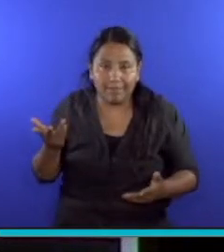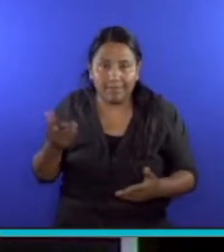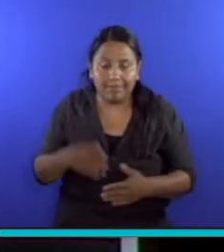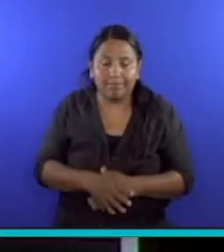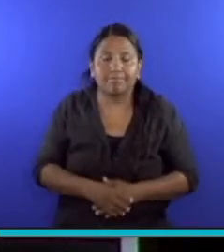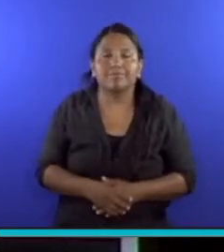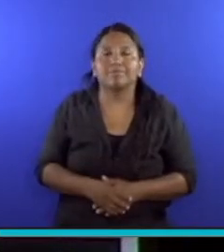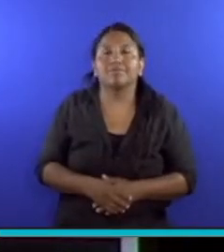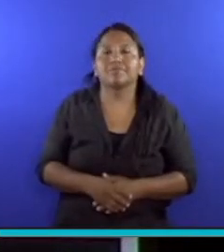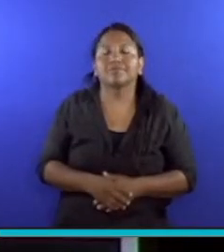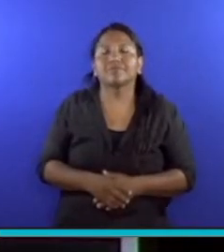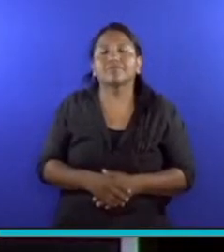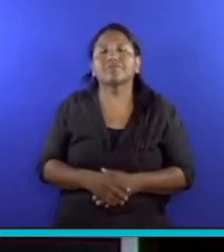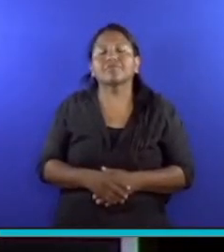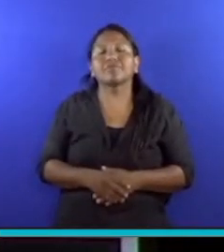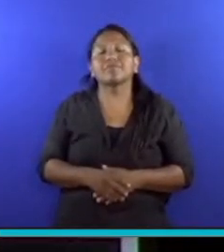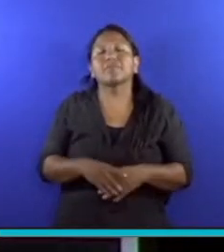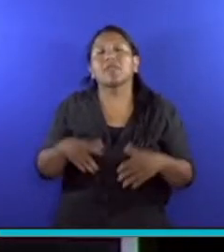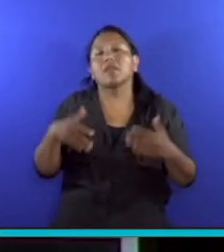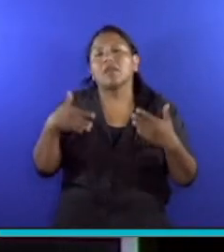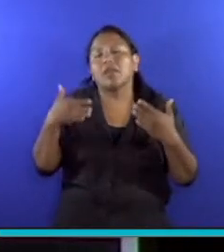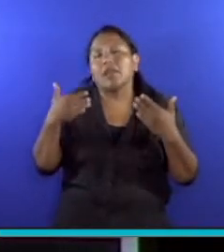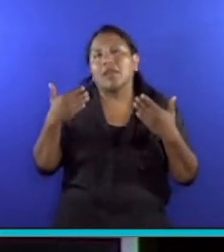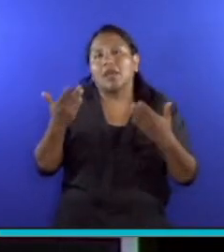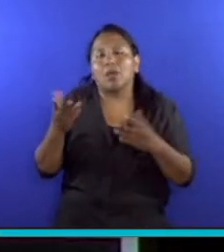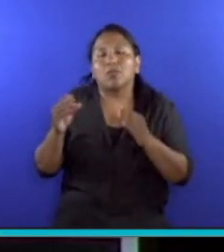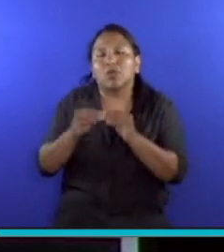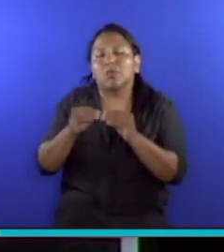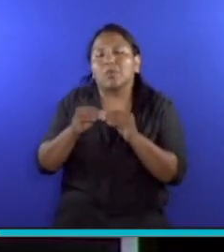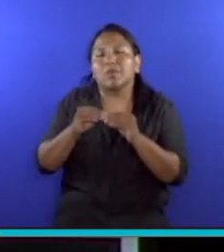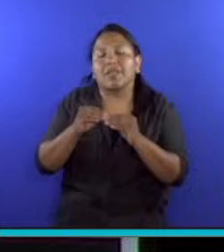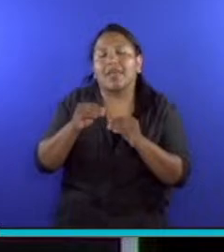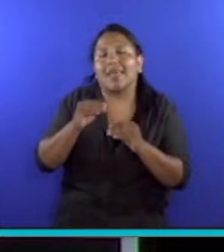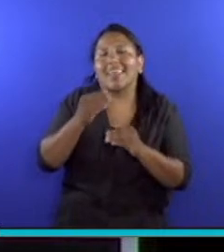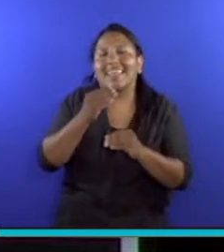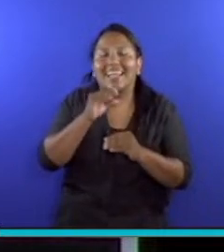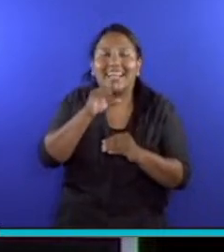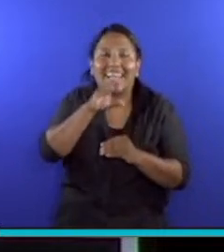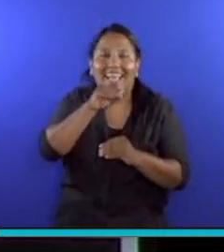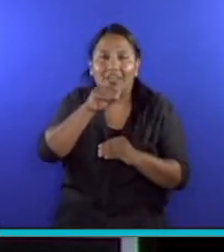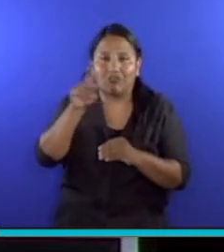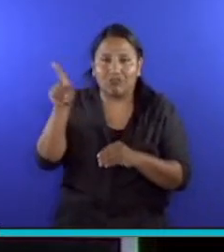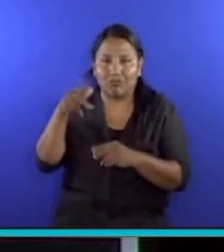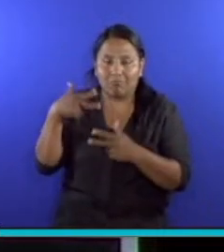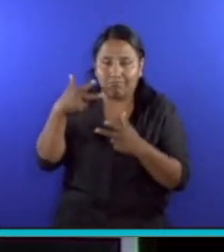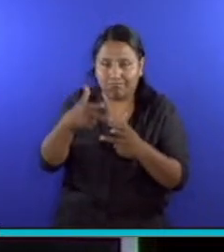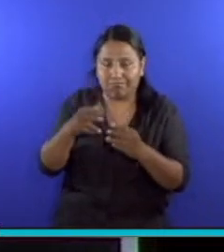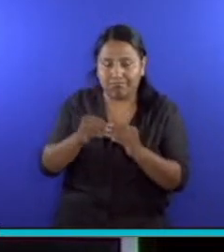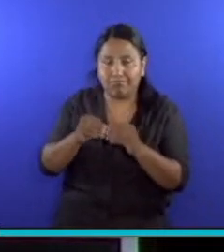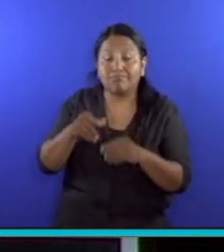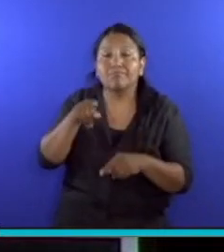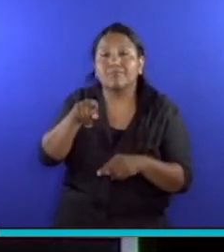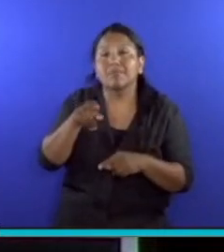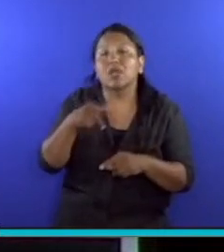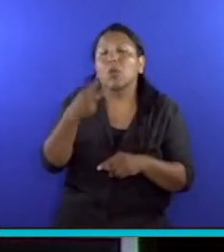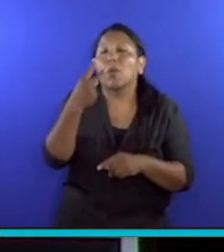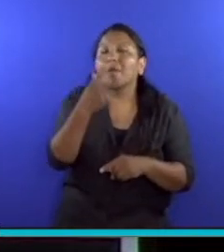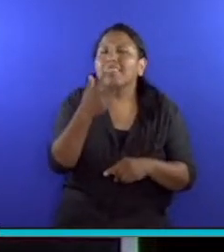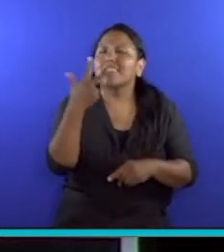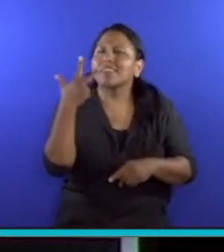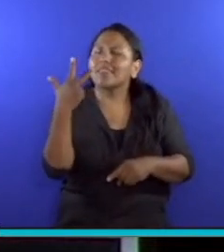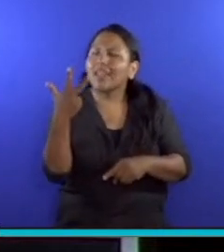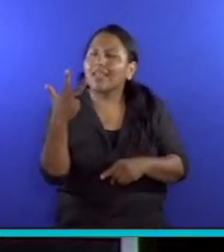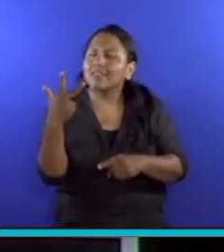Como lo dijo mi compañero Nicolás del Caño hace unos días nomás, hubo 23 pactos con el